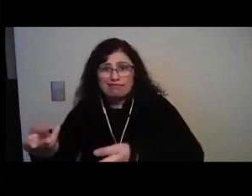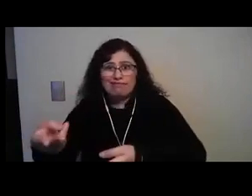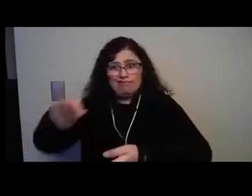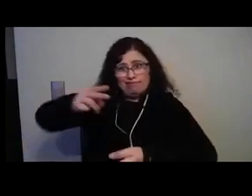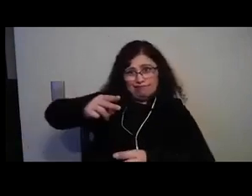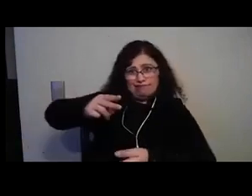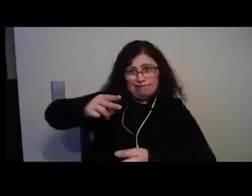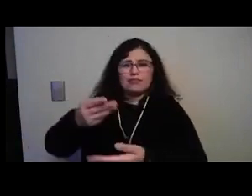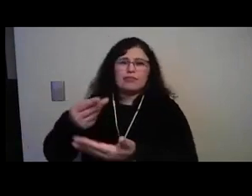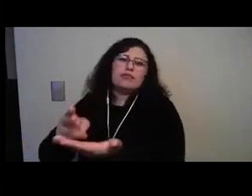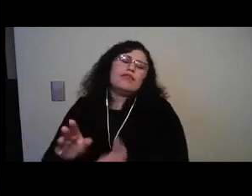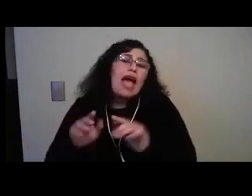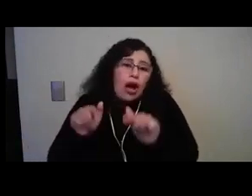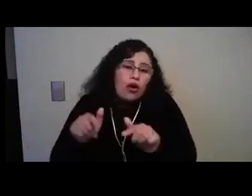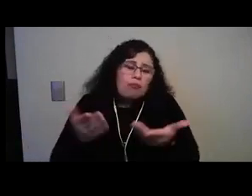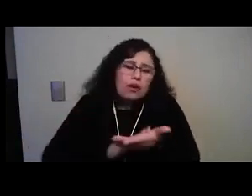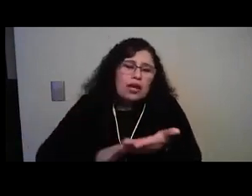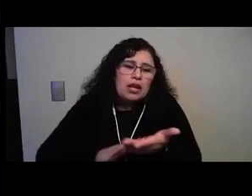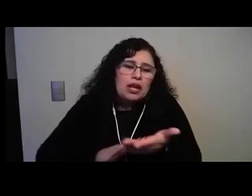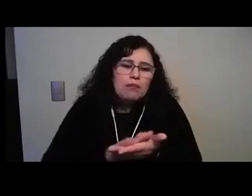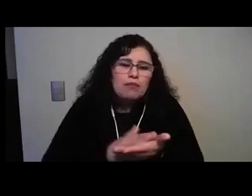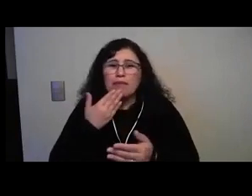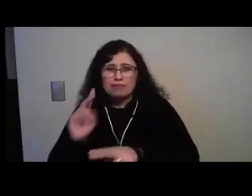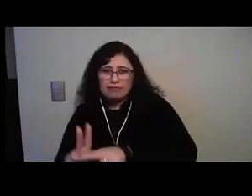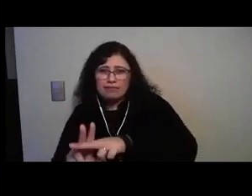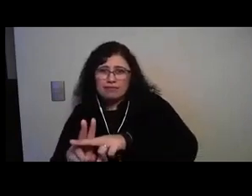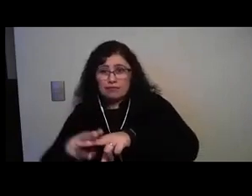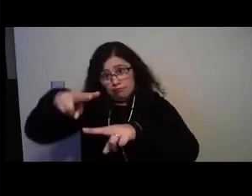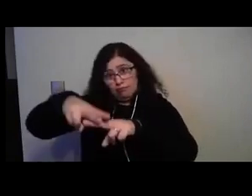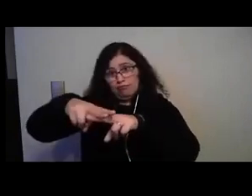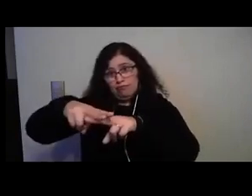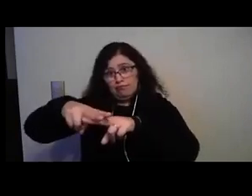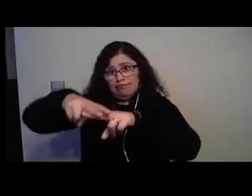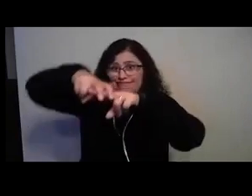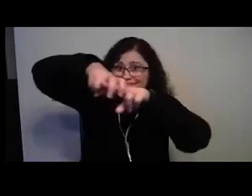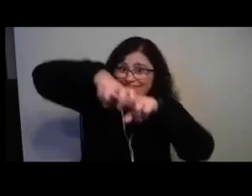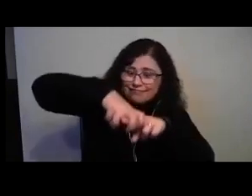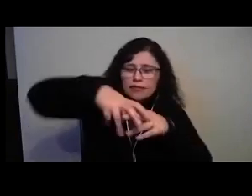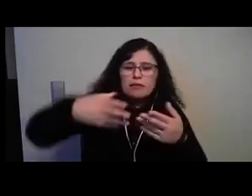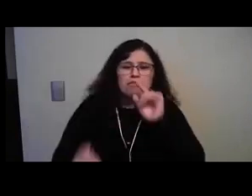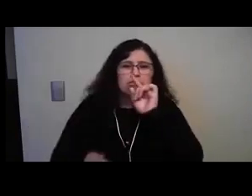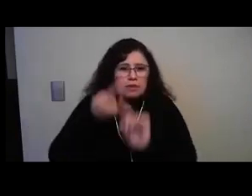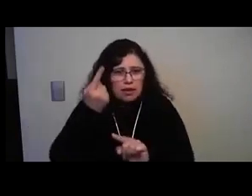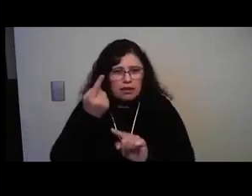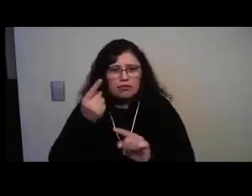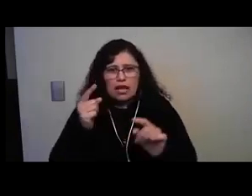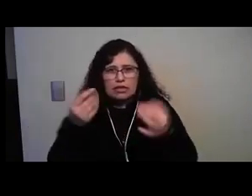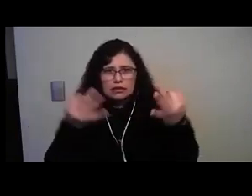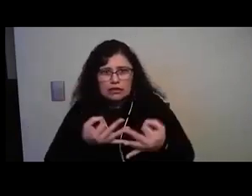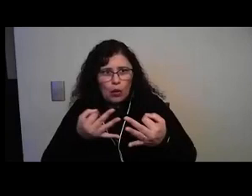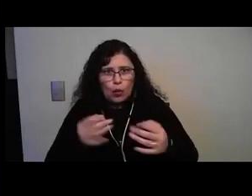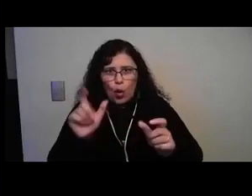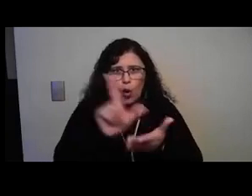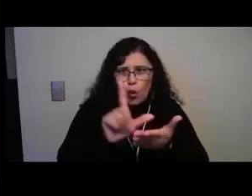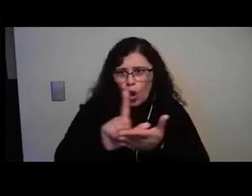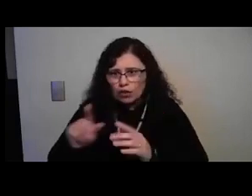Lo mismo si usted va a sentar a un paciente, ya, lo más importante es primero velar por las medidas de seguridad, que si el